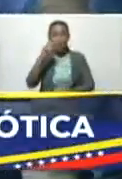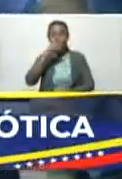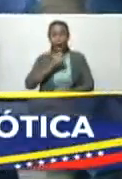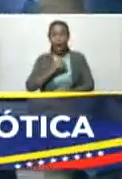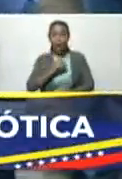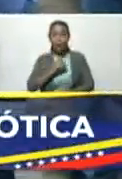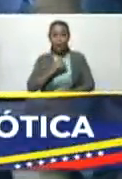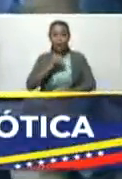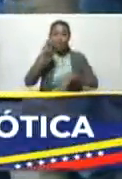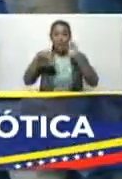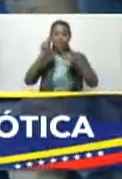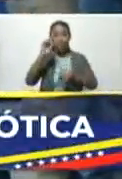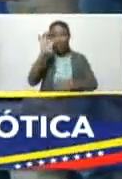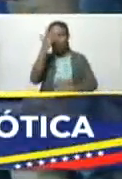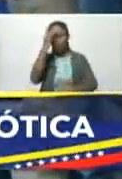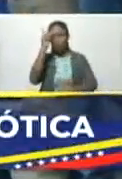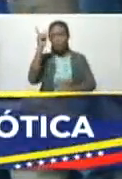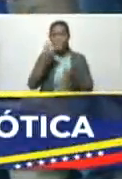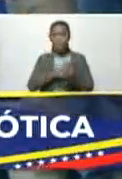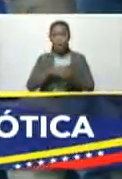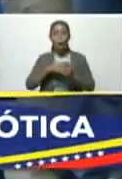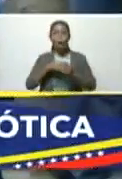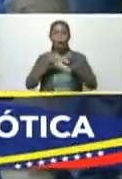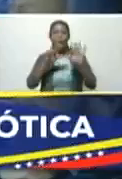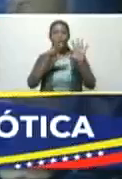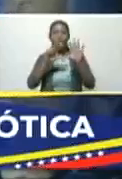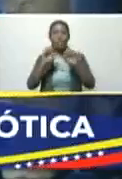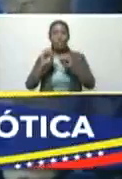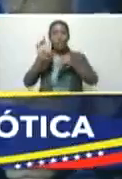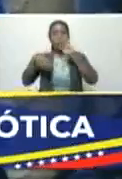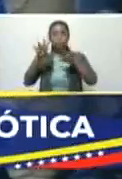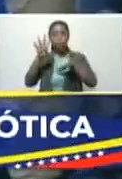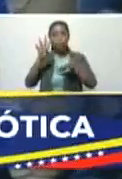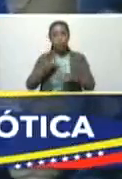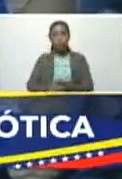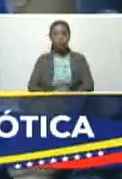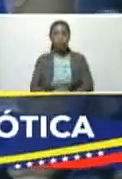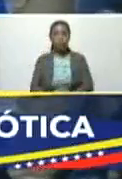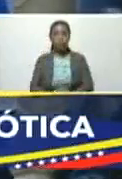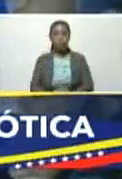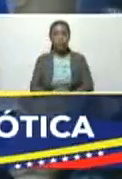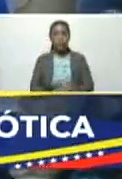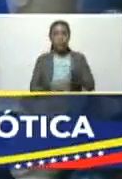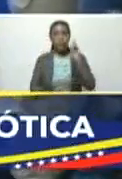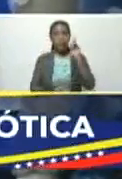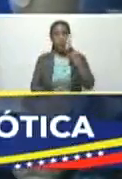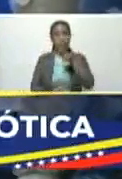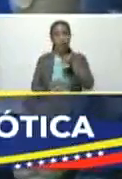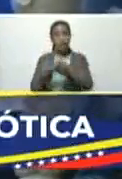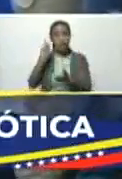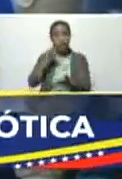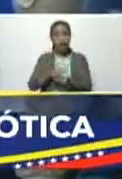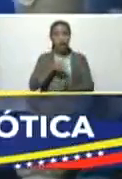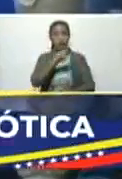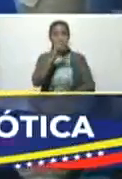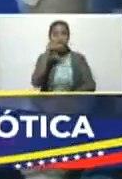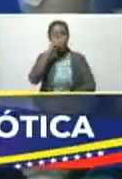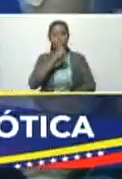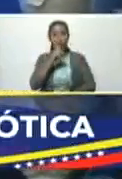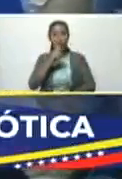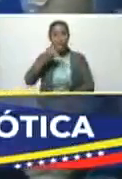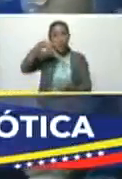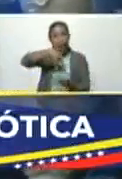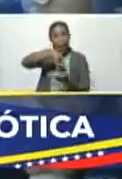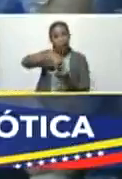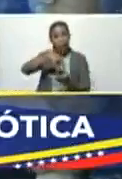del 12 de febrero de 1814, que vio llegar los 200 años de